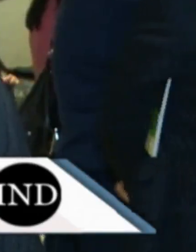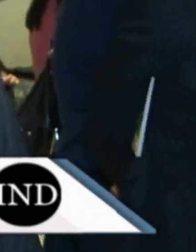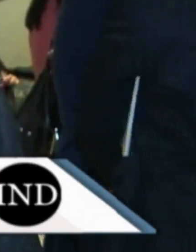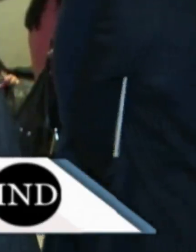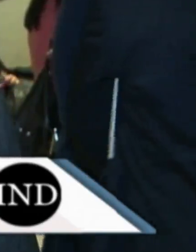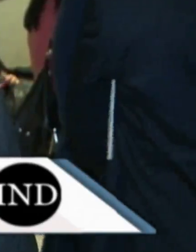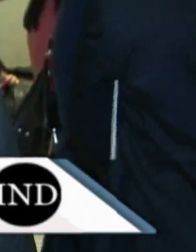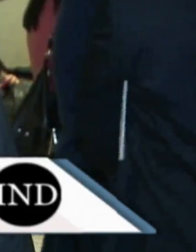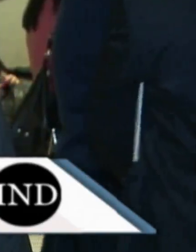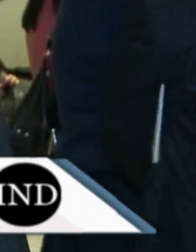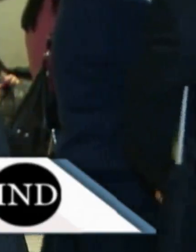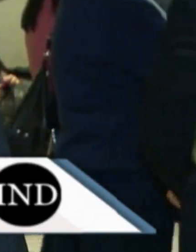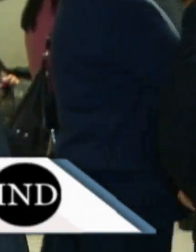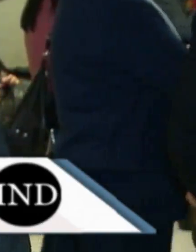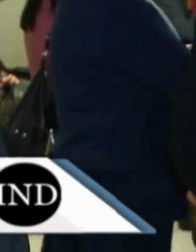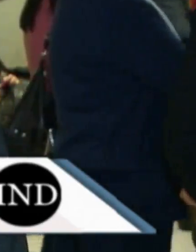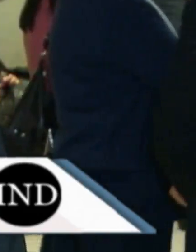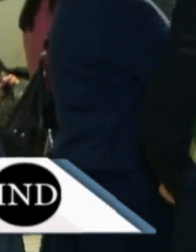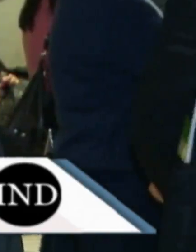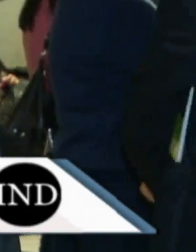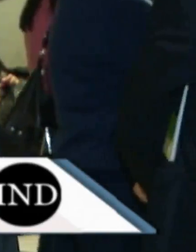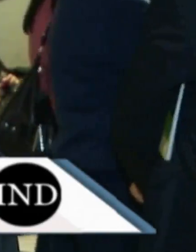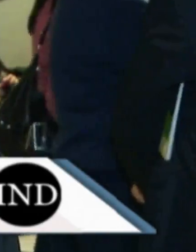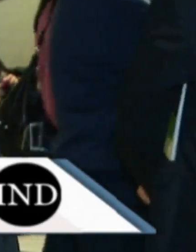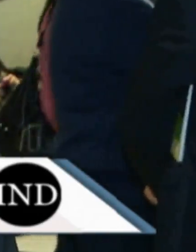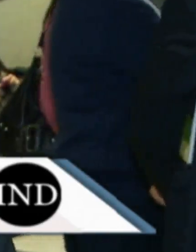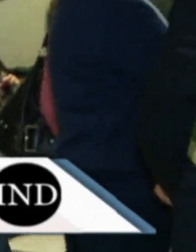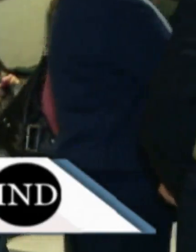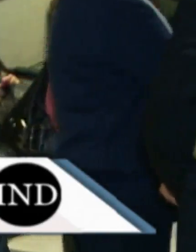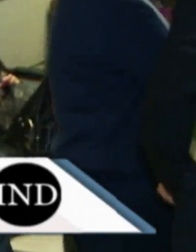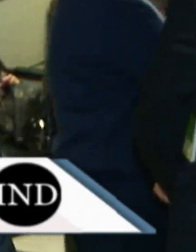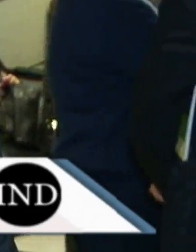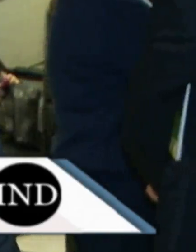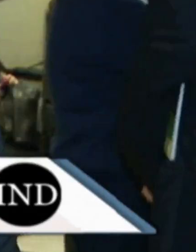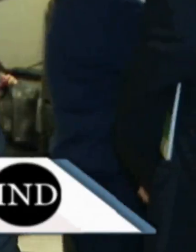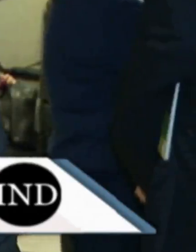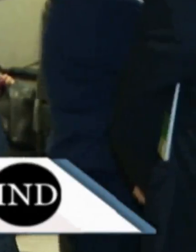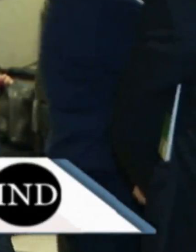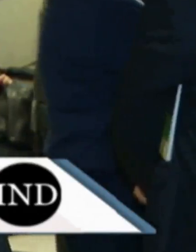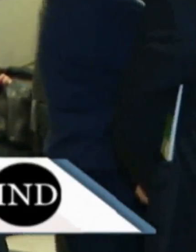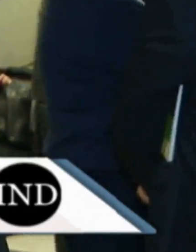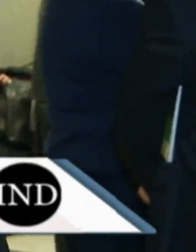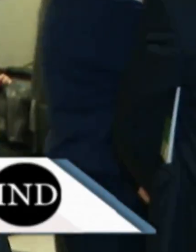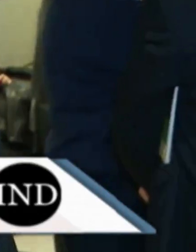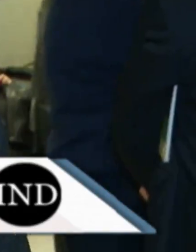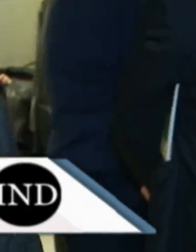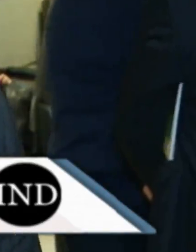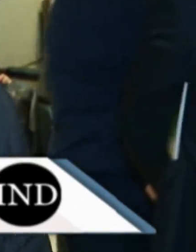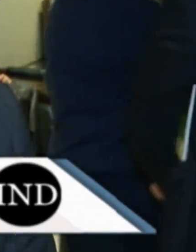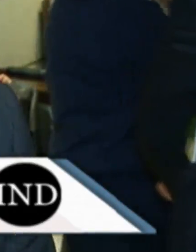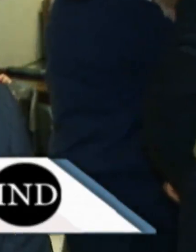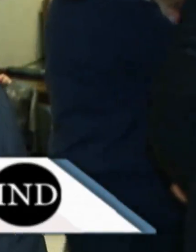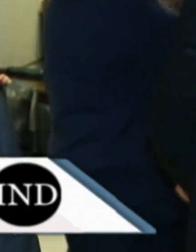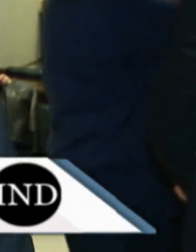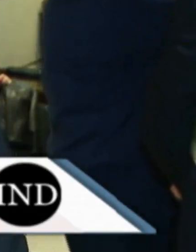insuficientes una muy baja proporción de los salarios promedio de los últimos cinco años